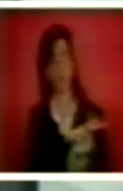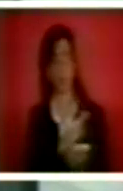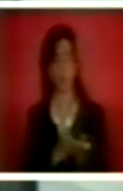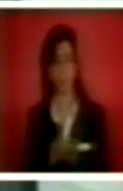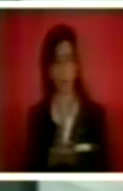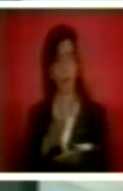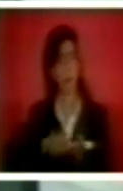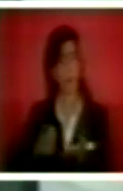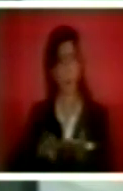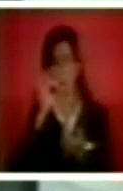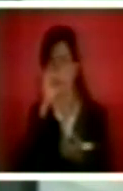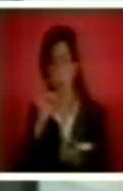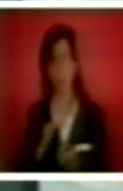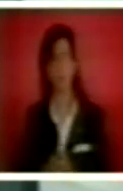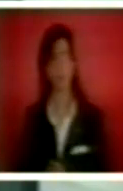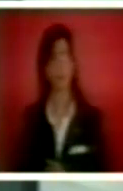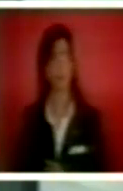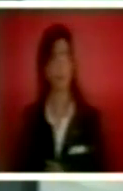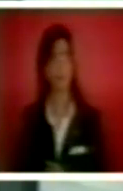como corresponde.